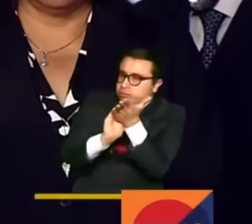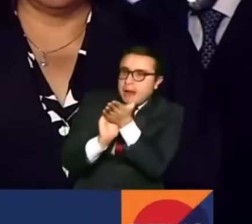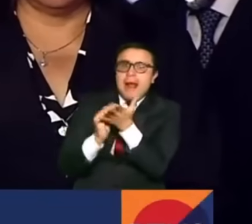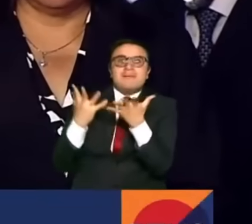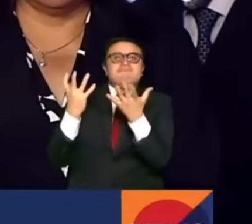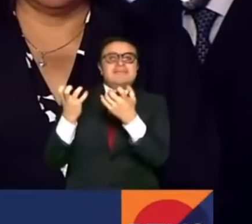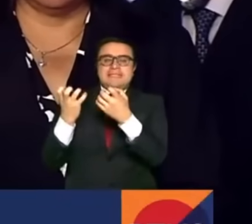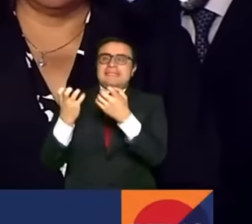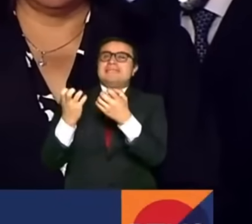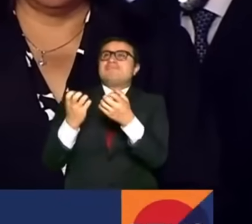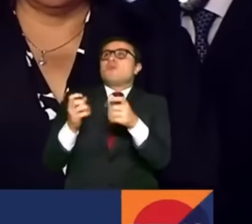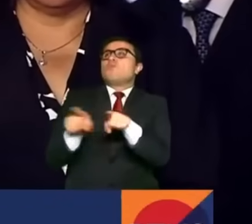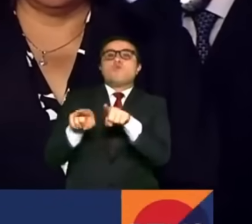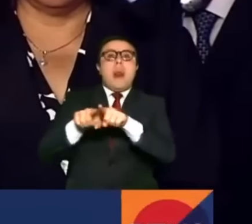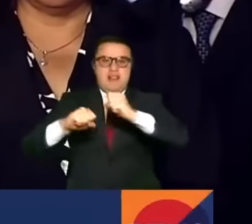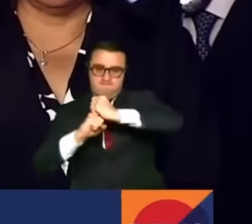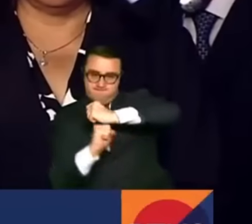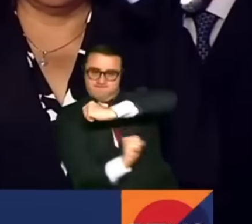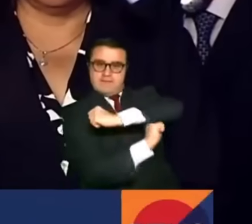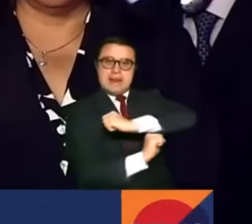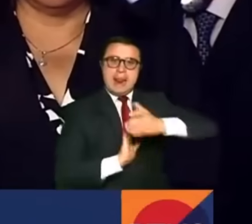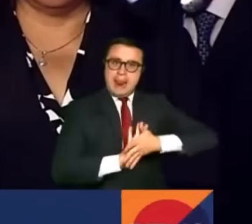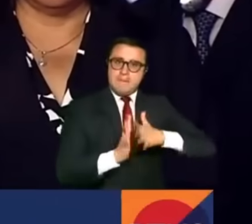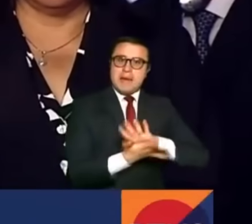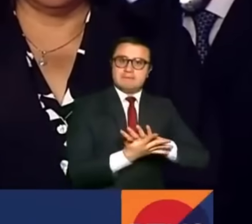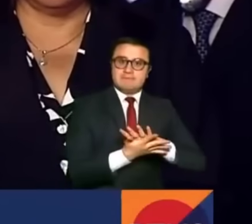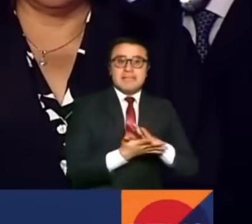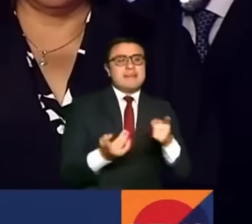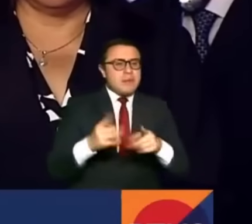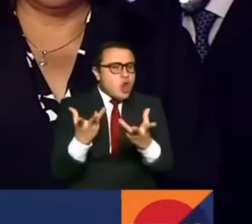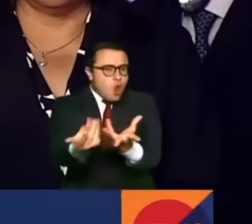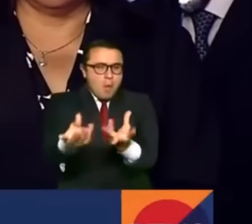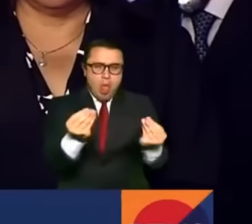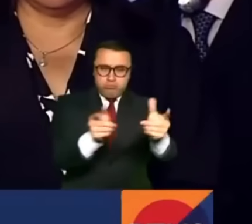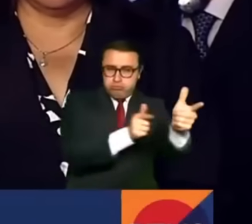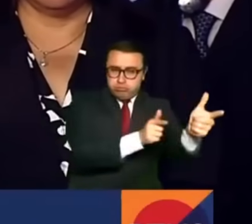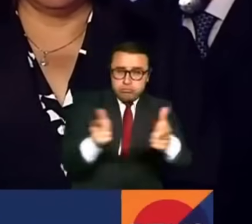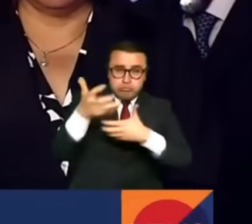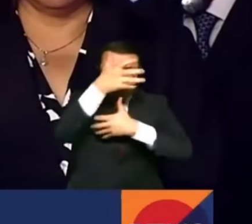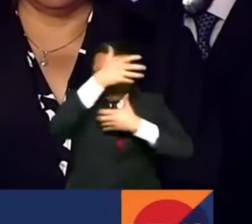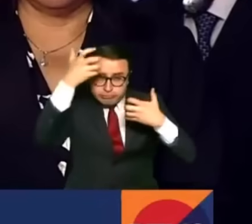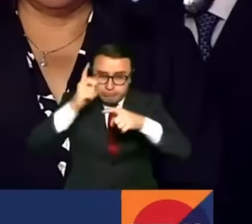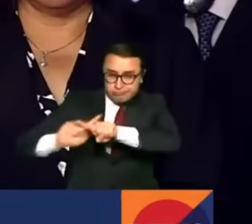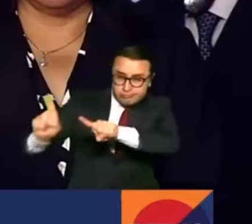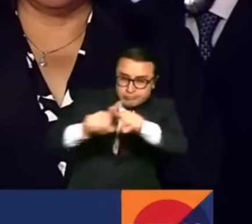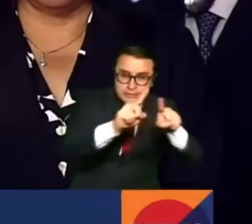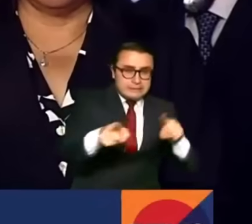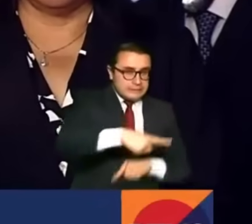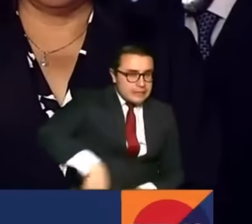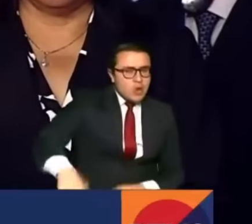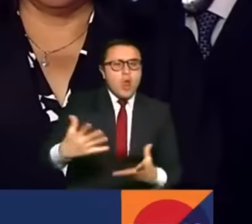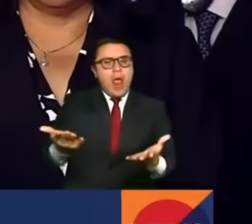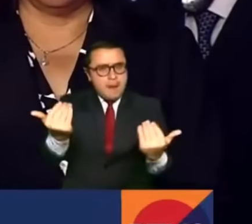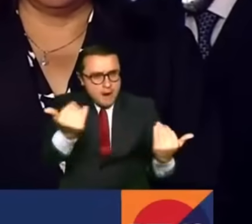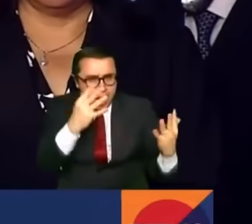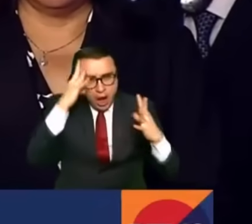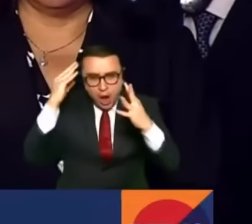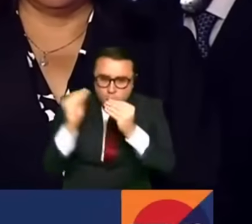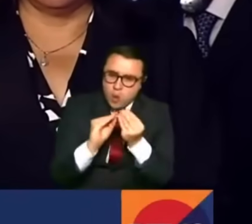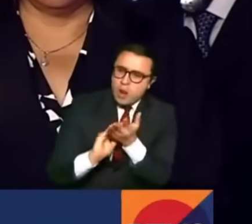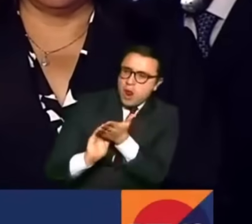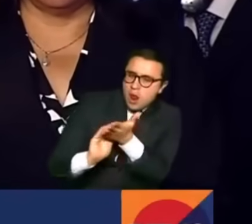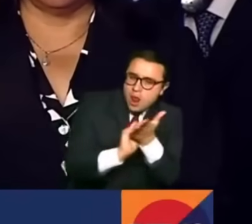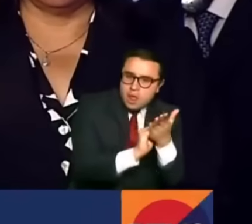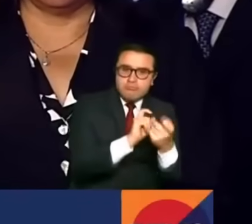cubre diferentes áreas para ver soluciones negociadas con diferentes grupos armados y con diferentes elementos de trabajo